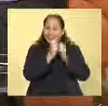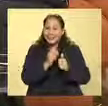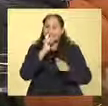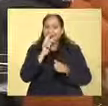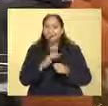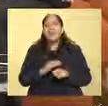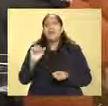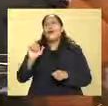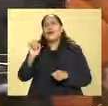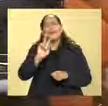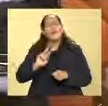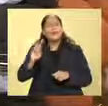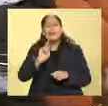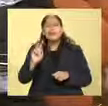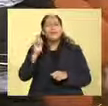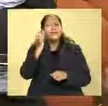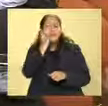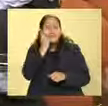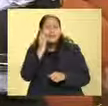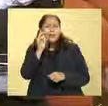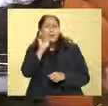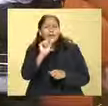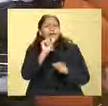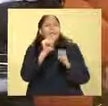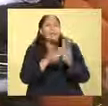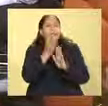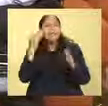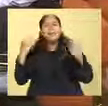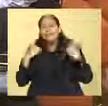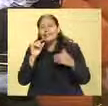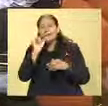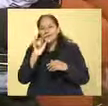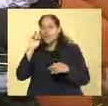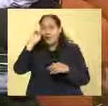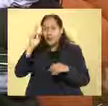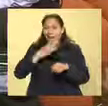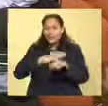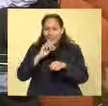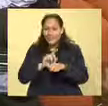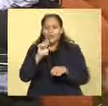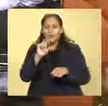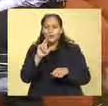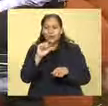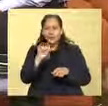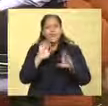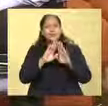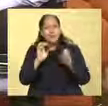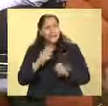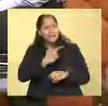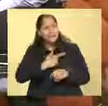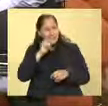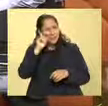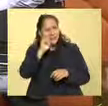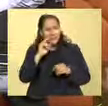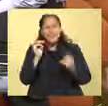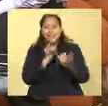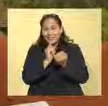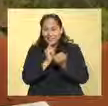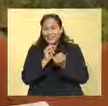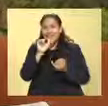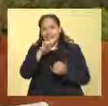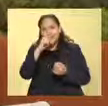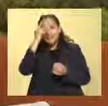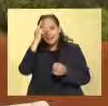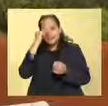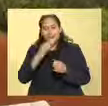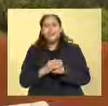en viernes, aunque sea una salidita. Buenos días, Susi, ¿no? ¿Cómo estás? Muy bien, Miguel. ¡Feliz viernes! ¡Qué bien, qué bien! Igualmente,